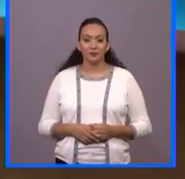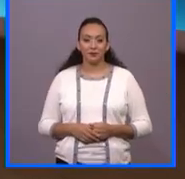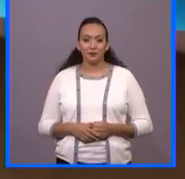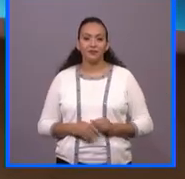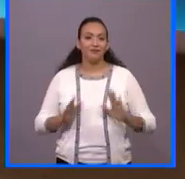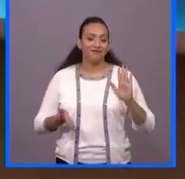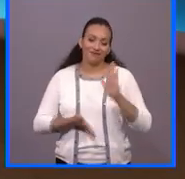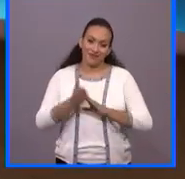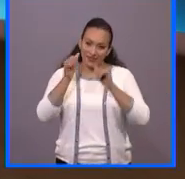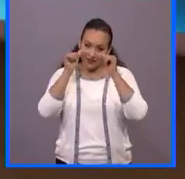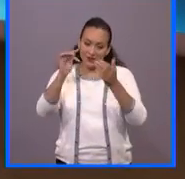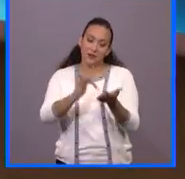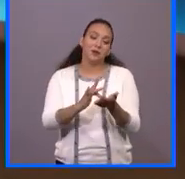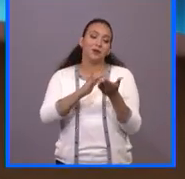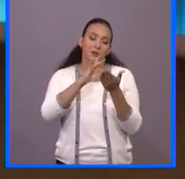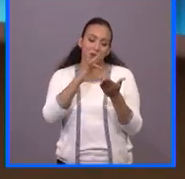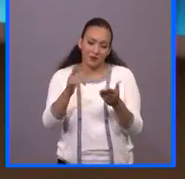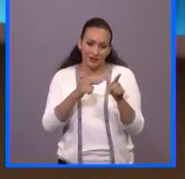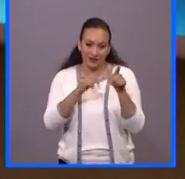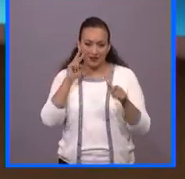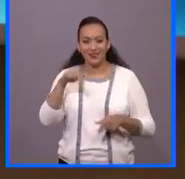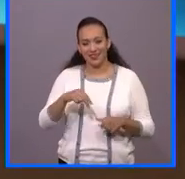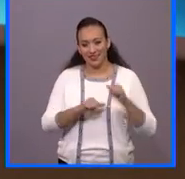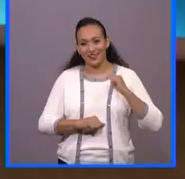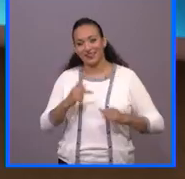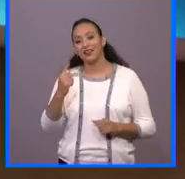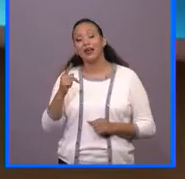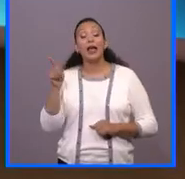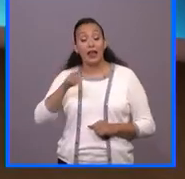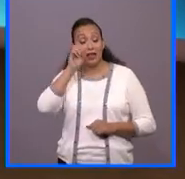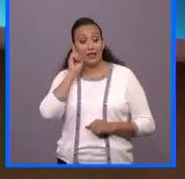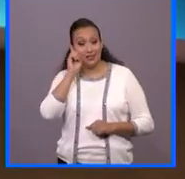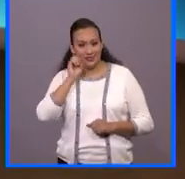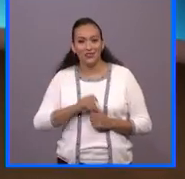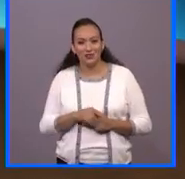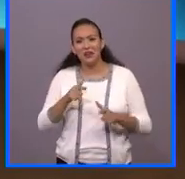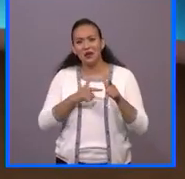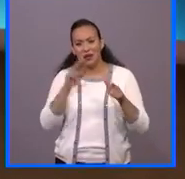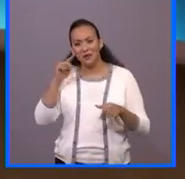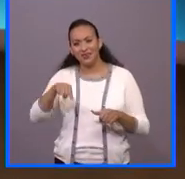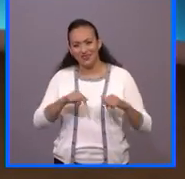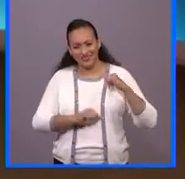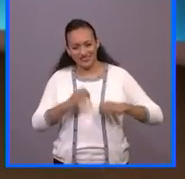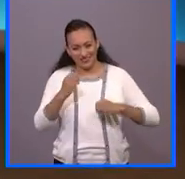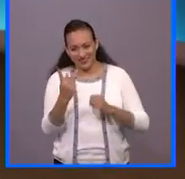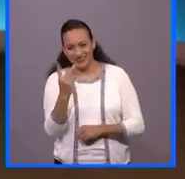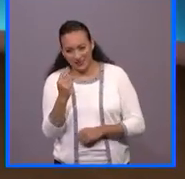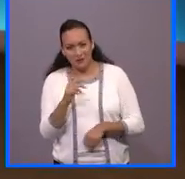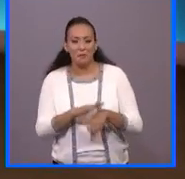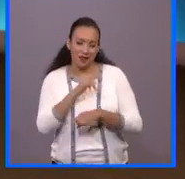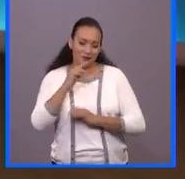Y ya nos vamos, como siempre, muchas gracias por haber estado con nosotros. Soy Óscar González. Invitamos a mantenerse en la señal del canal del Poder Judicial